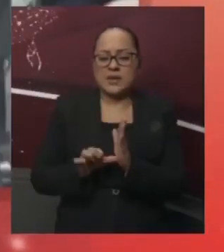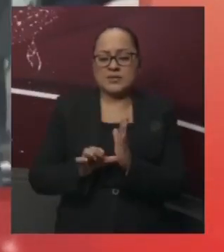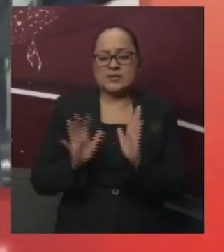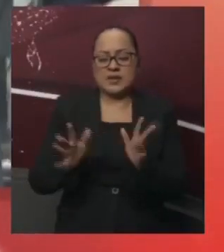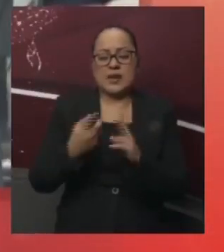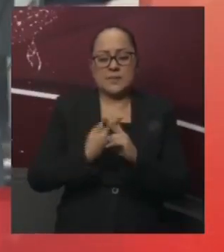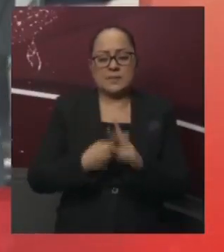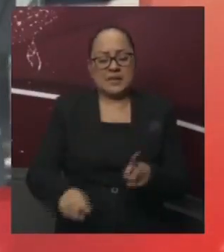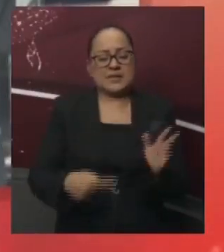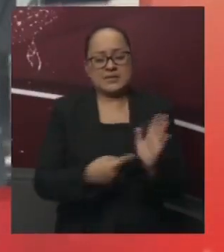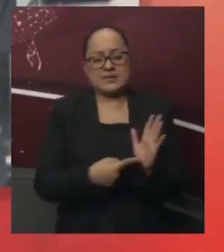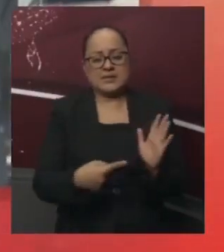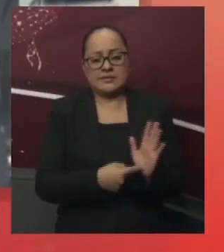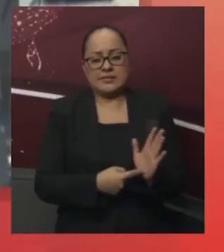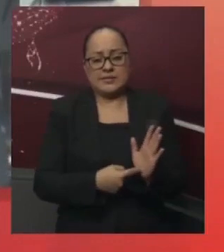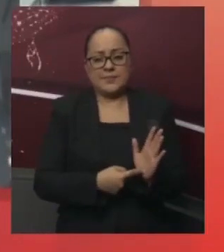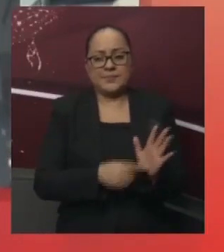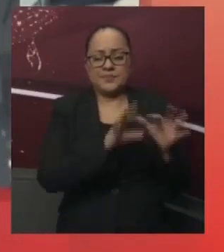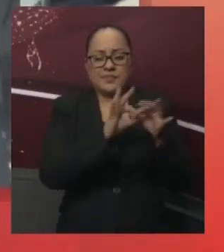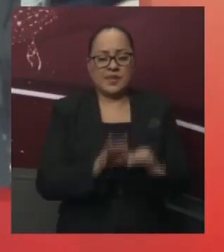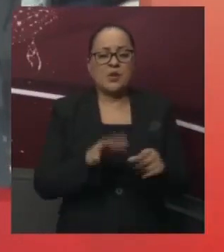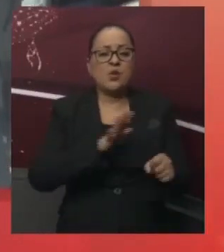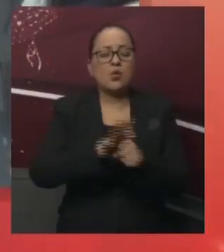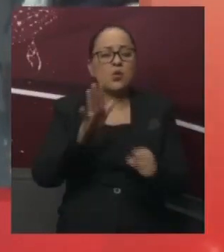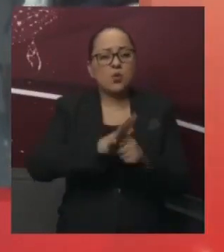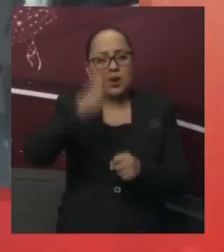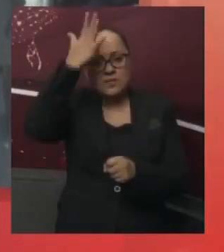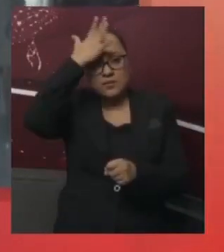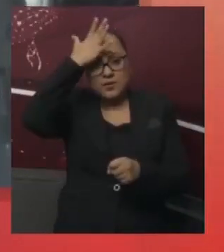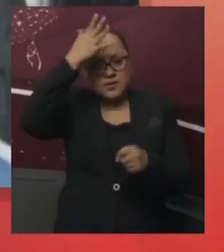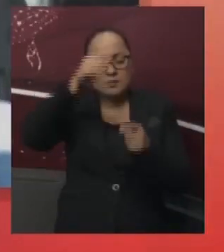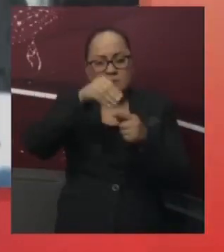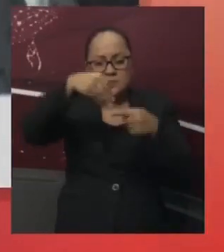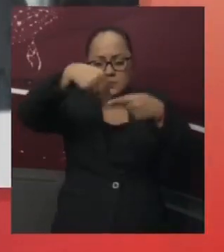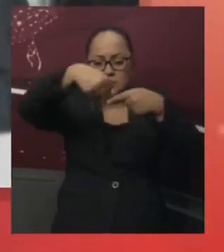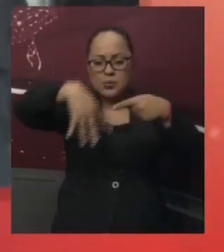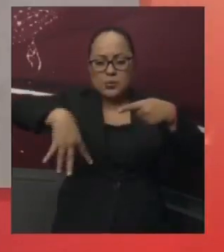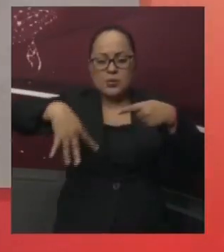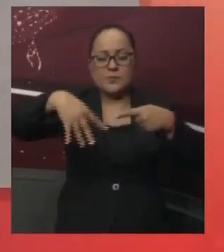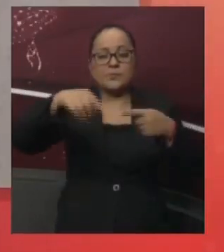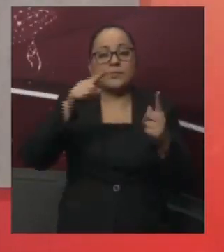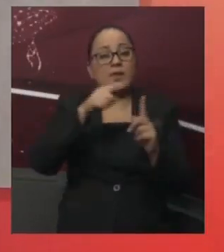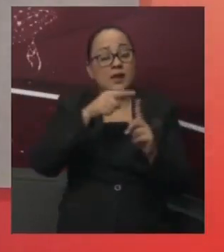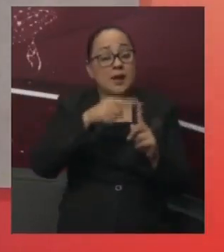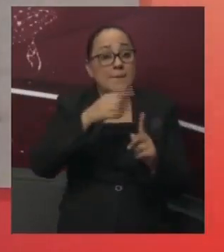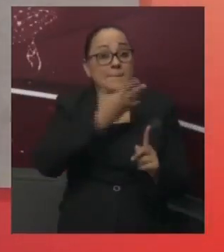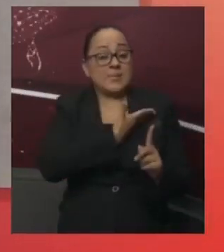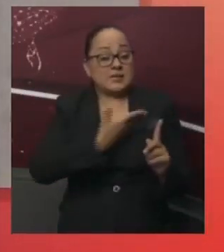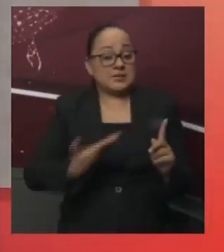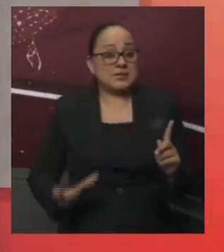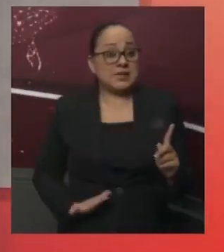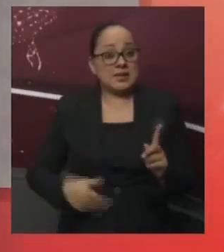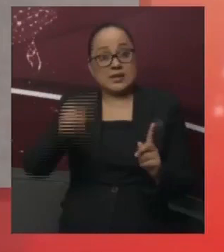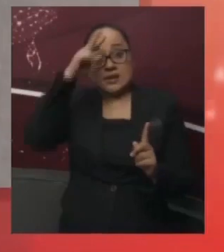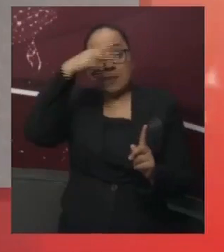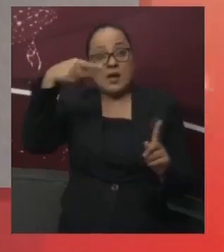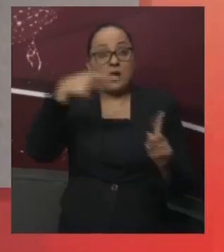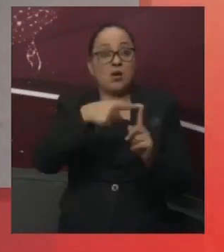está bastante claro la cadena de mando, ¿no? Está el presidente de la República, el que va a responder,